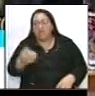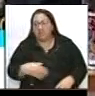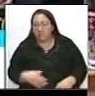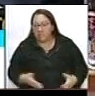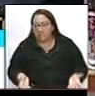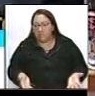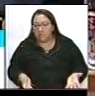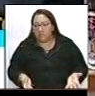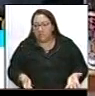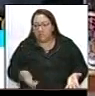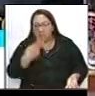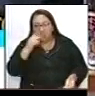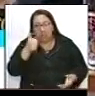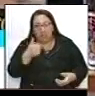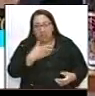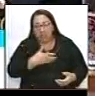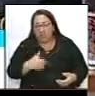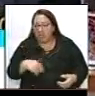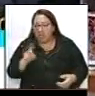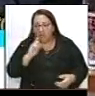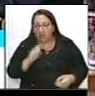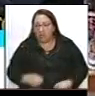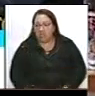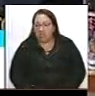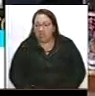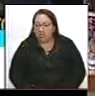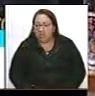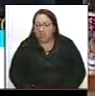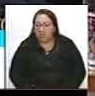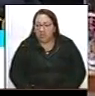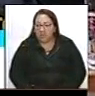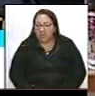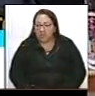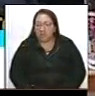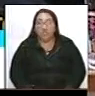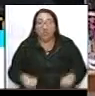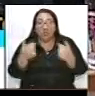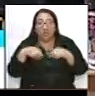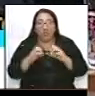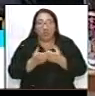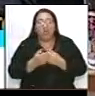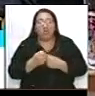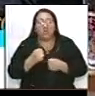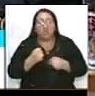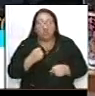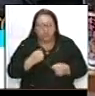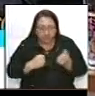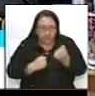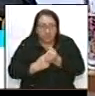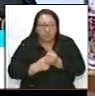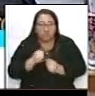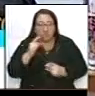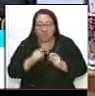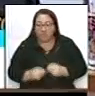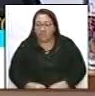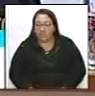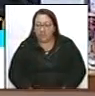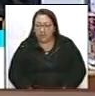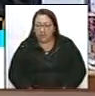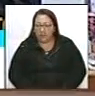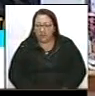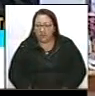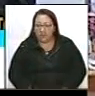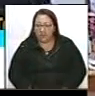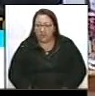Eso vamos a ver mañana, presidenta, no creo. Si yo he venido a este congreso es para contribuir en algo para que mi país